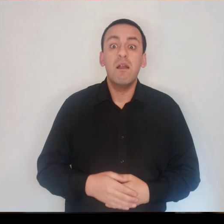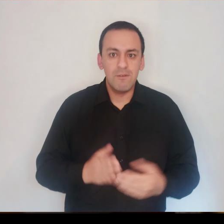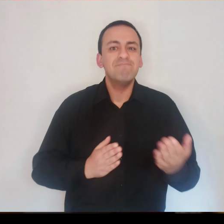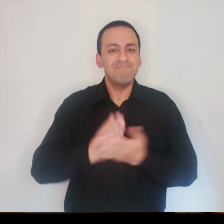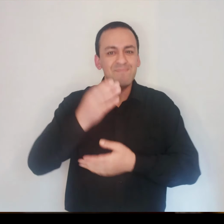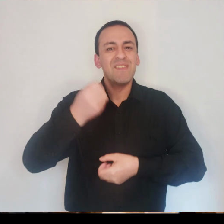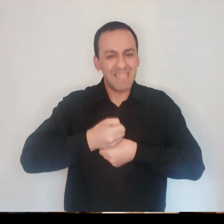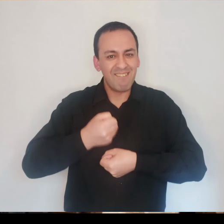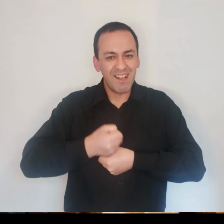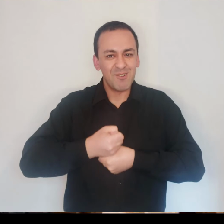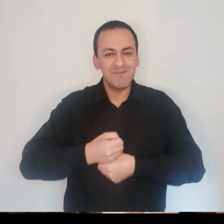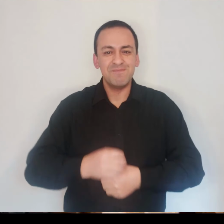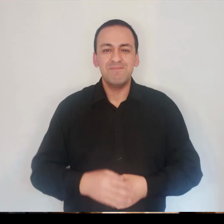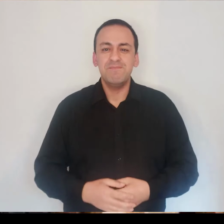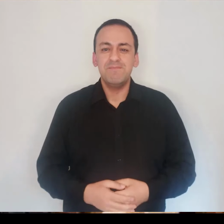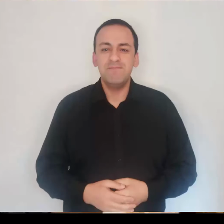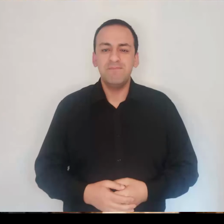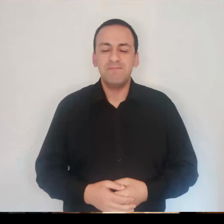Hora de ir a trabajar.